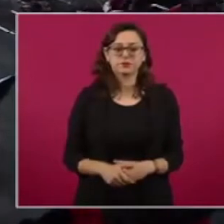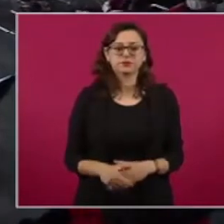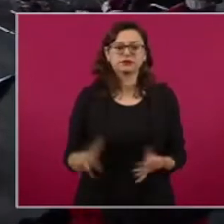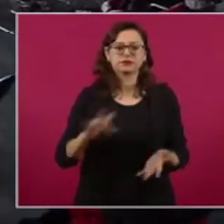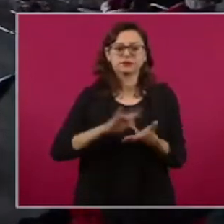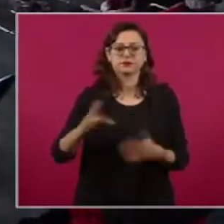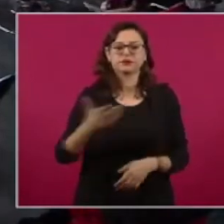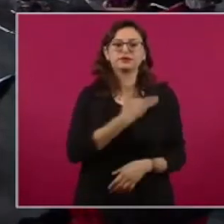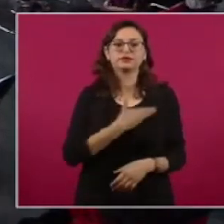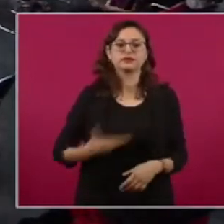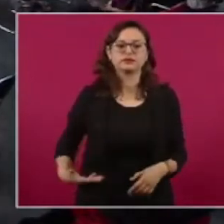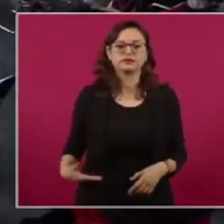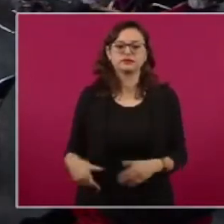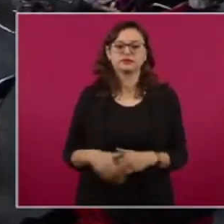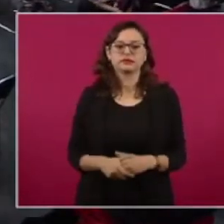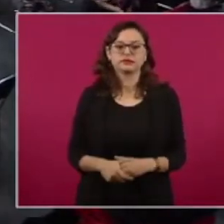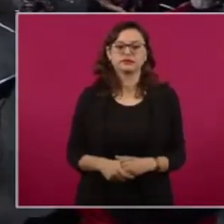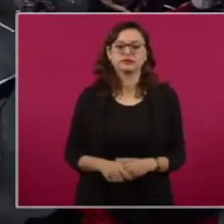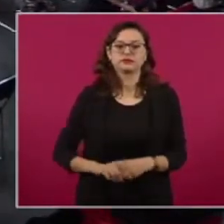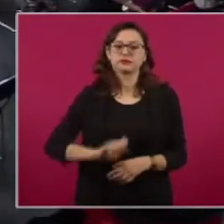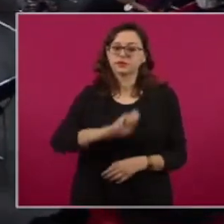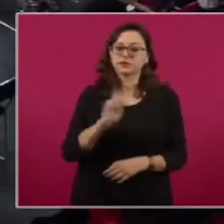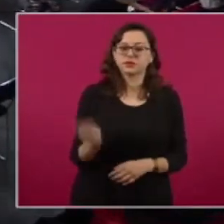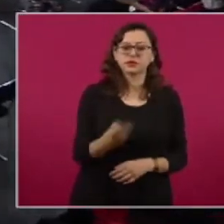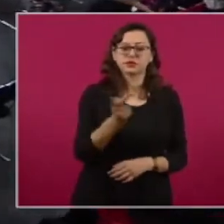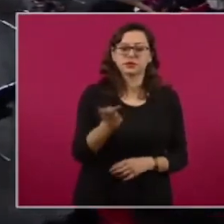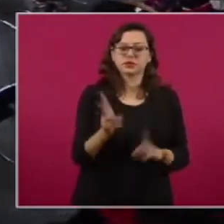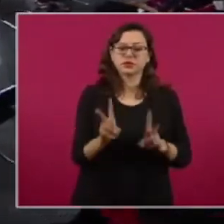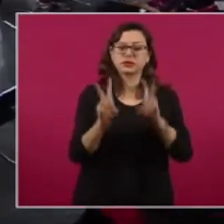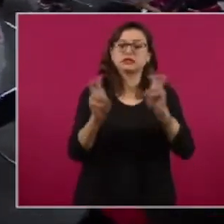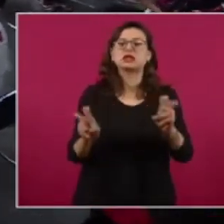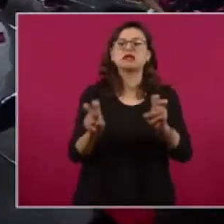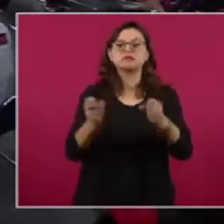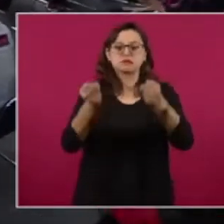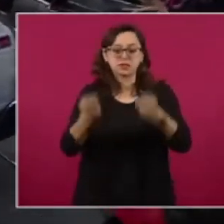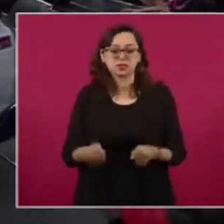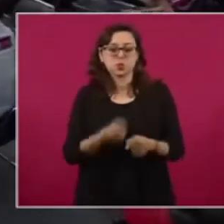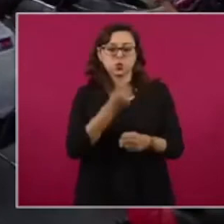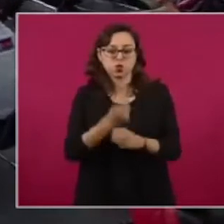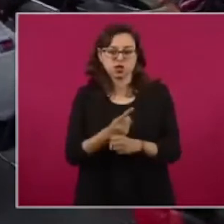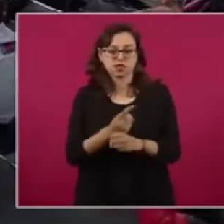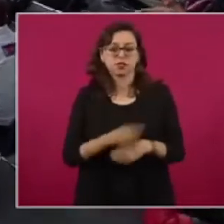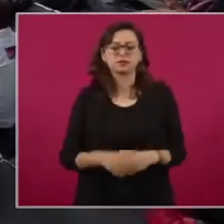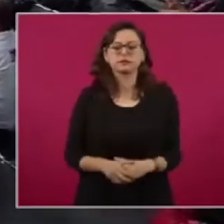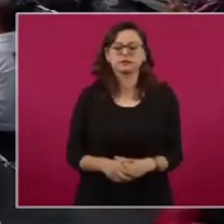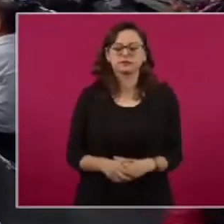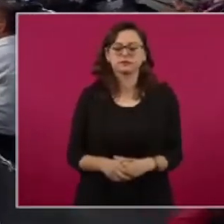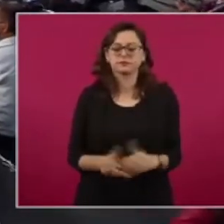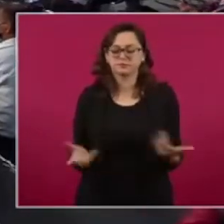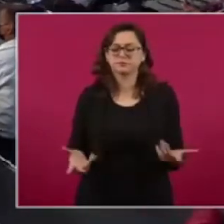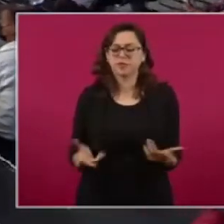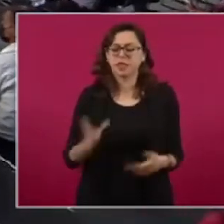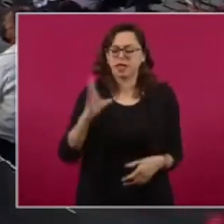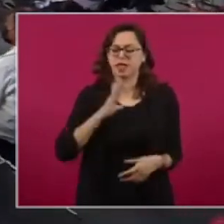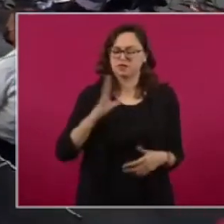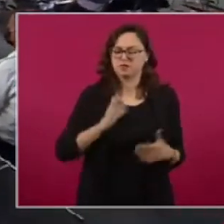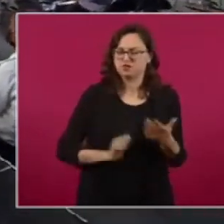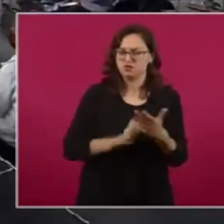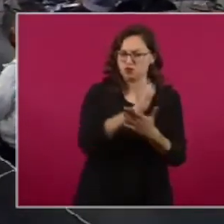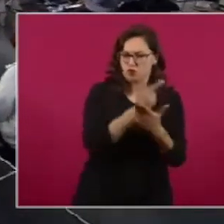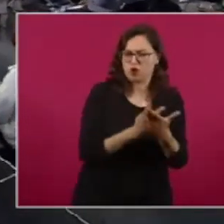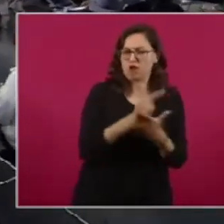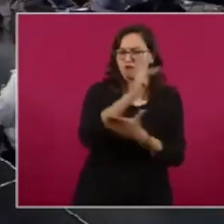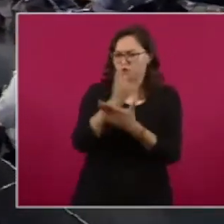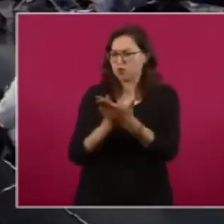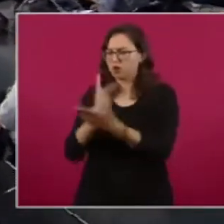Gracias, presidente. Para preguntarle sobre el tema de la seguridad. Conocemos que están en marcha los programas de bienestar para